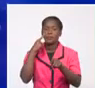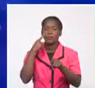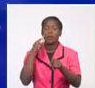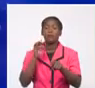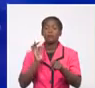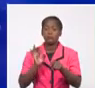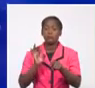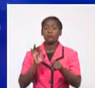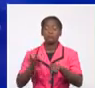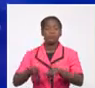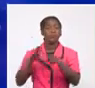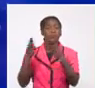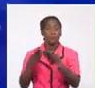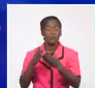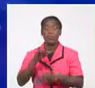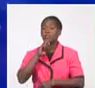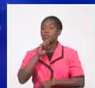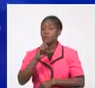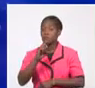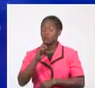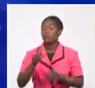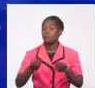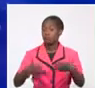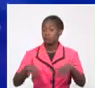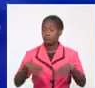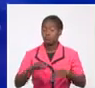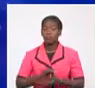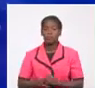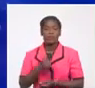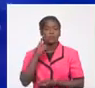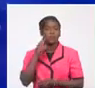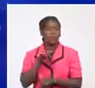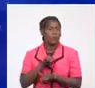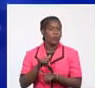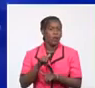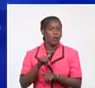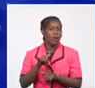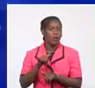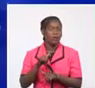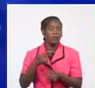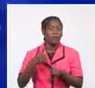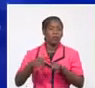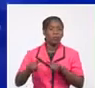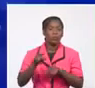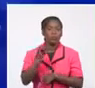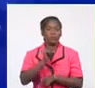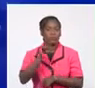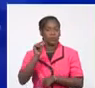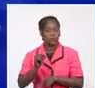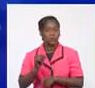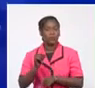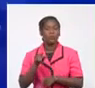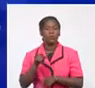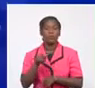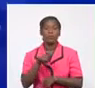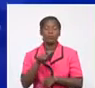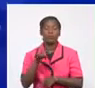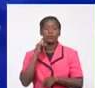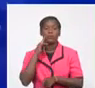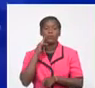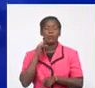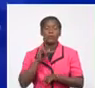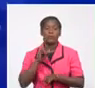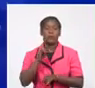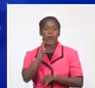buena fe, otras tienen un aval científico detrás, están avaladas por rigurosas investigaciones científicas.